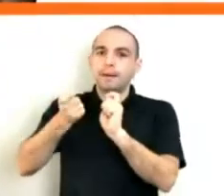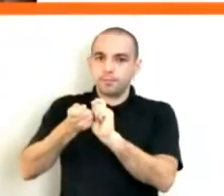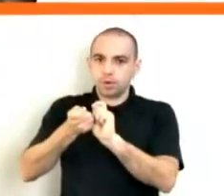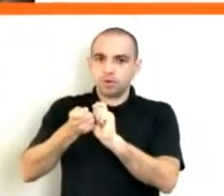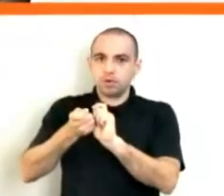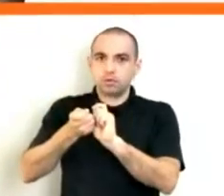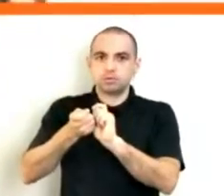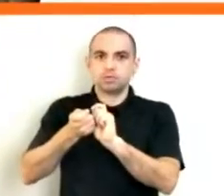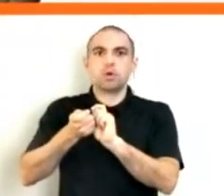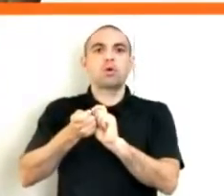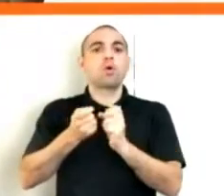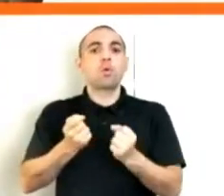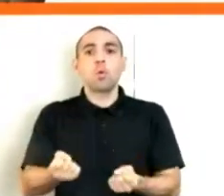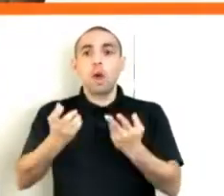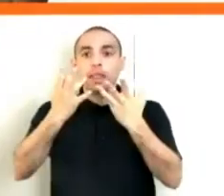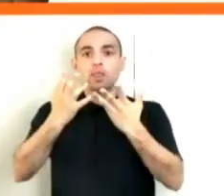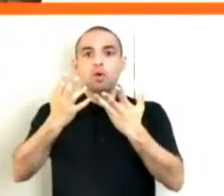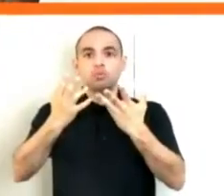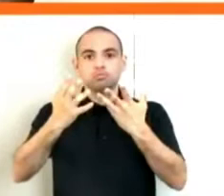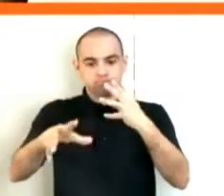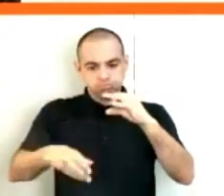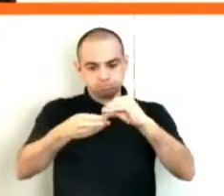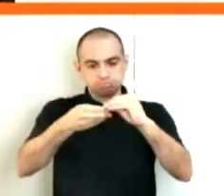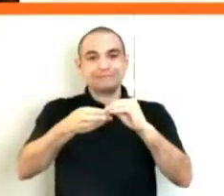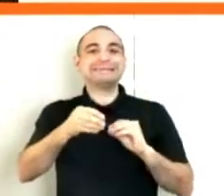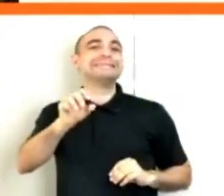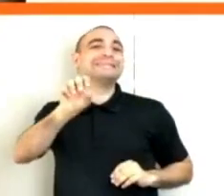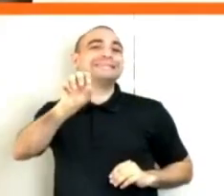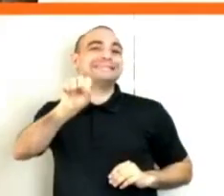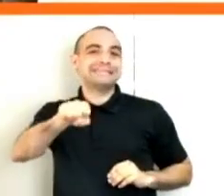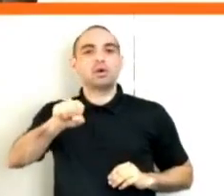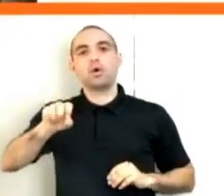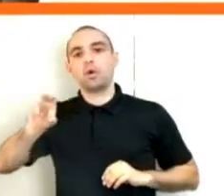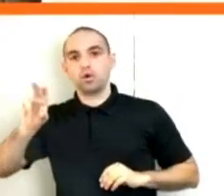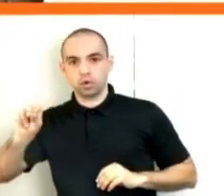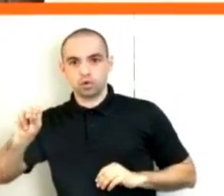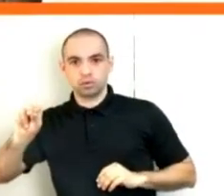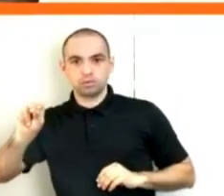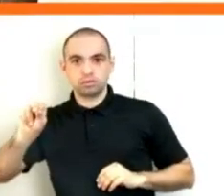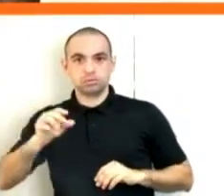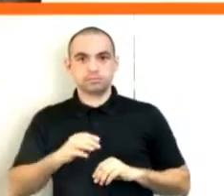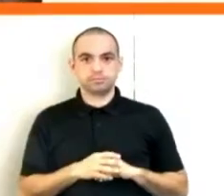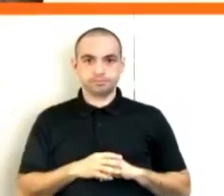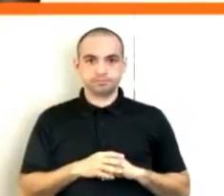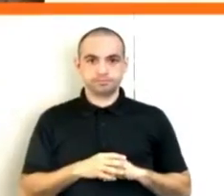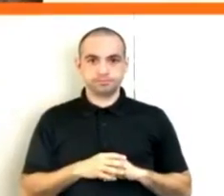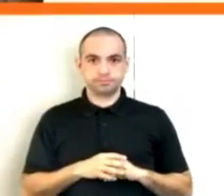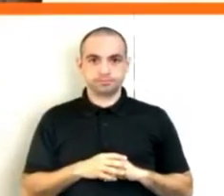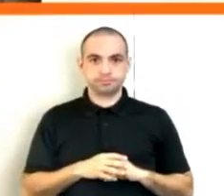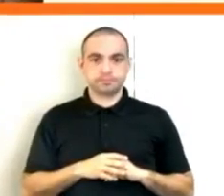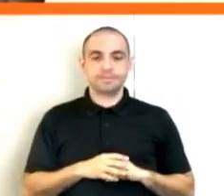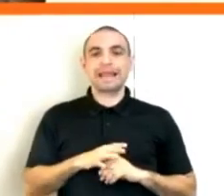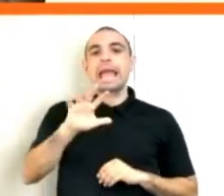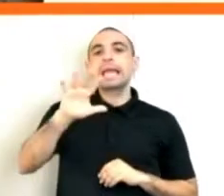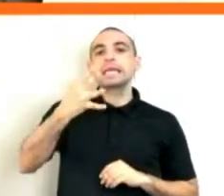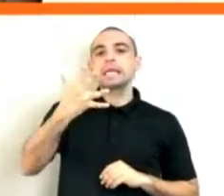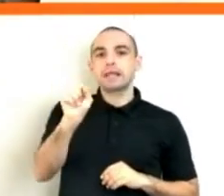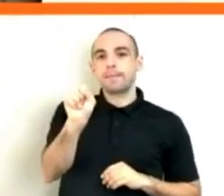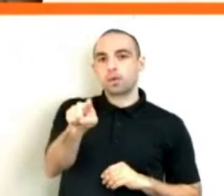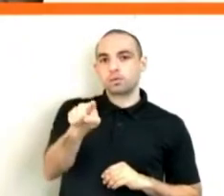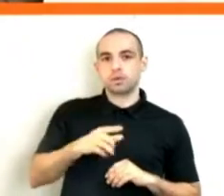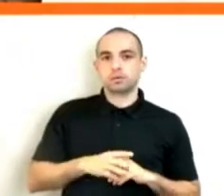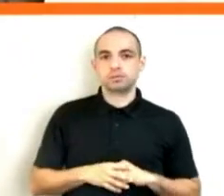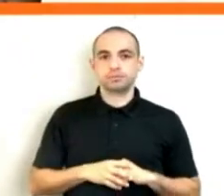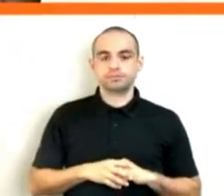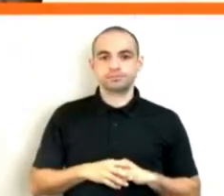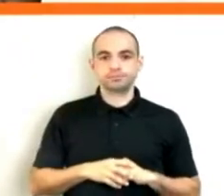varió la cantidad que recibía, pues entonces ahí va a contestar sí o no, como mencioné, por cada una de las semanas. La quinta pregunta,